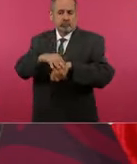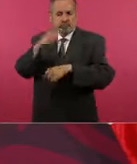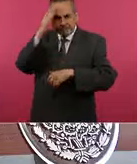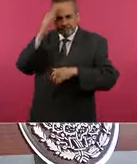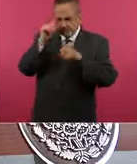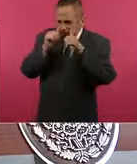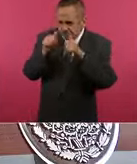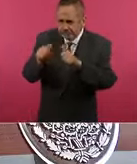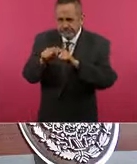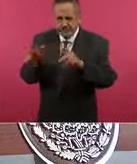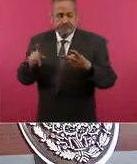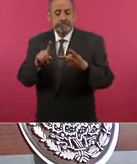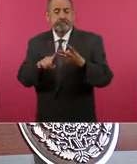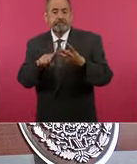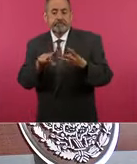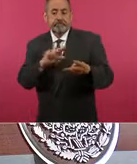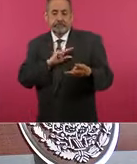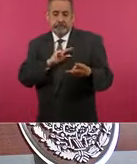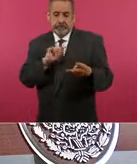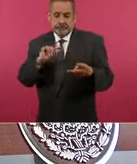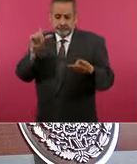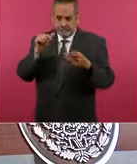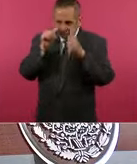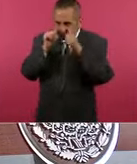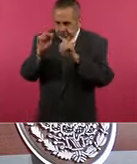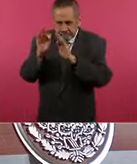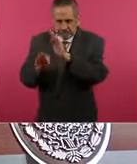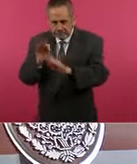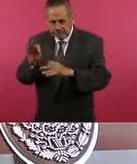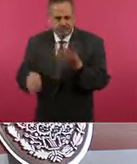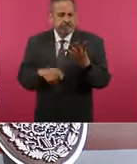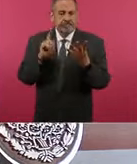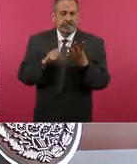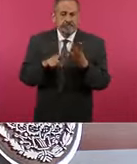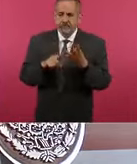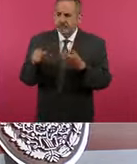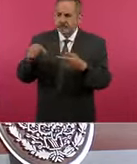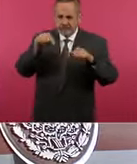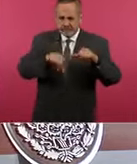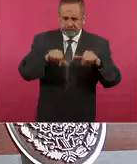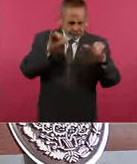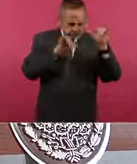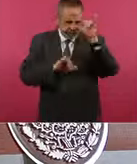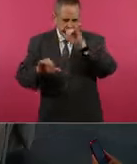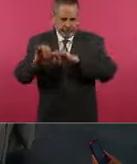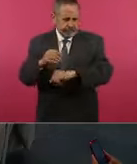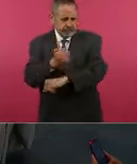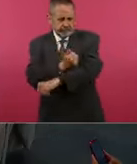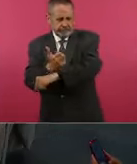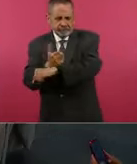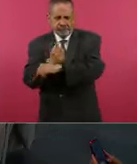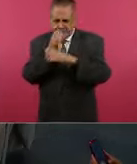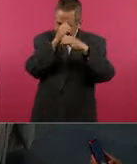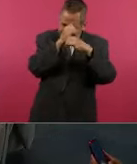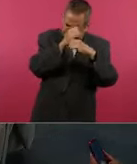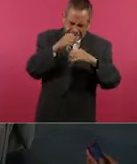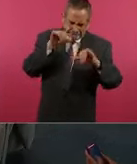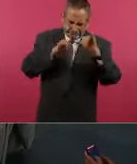que tengan especialistas, que se puedan hacer estudios, análisis, intervenciones